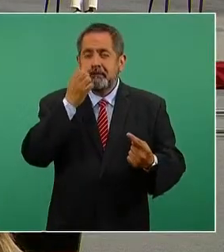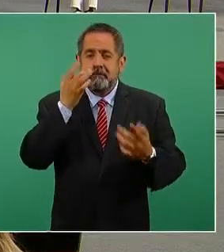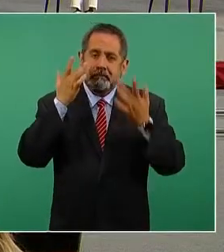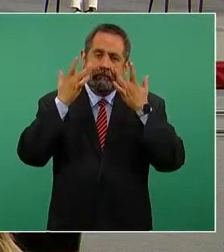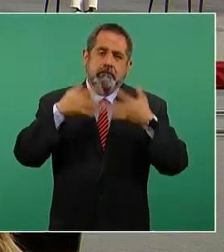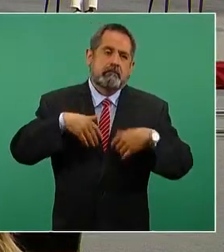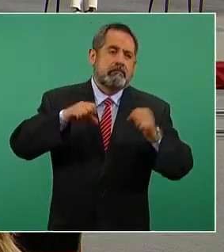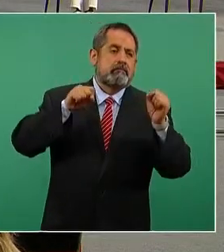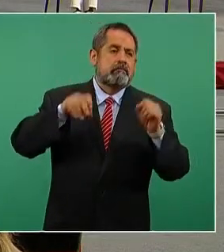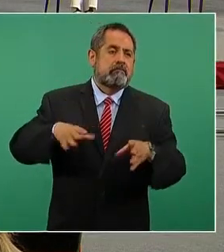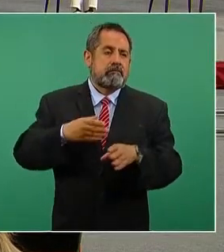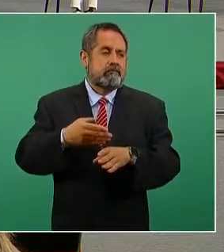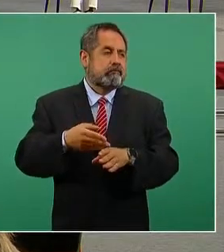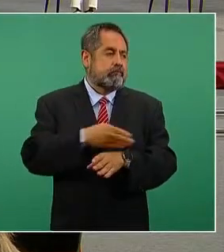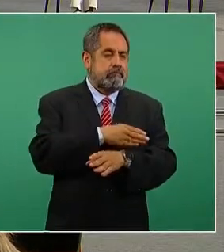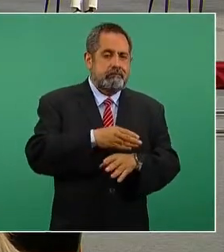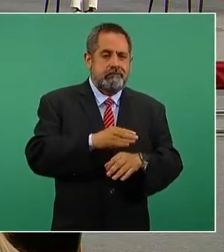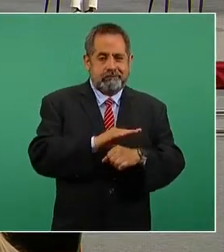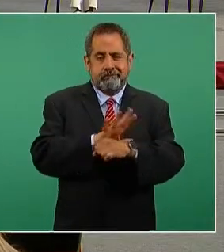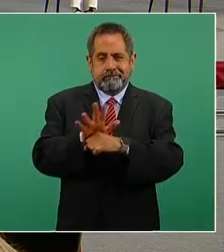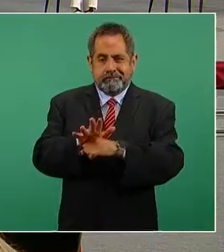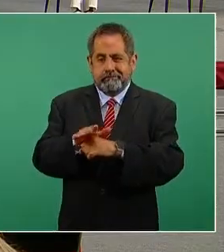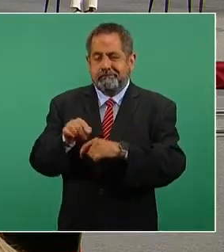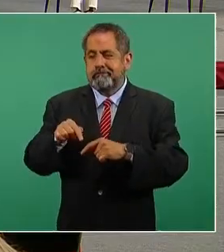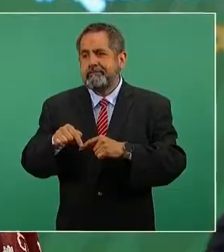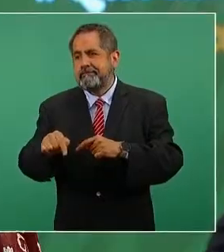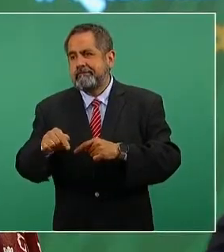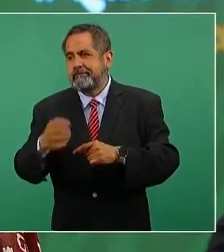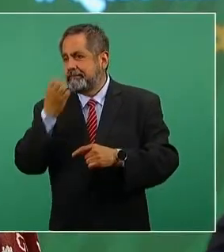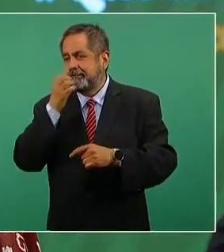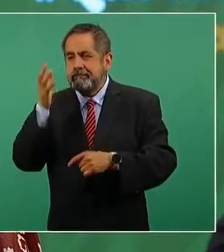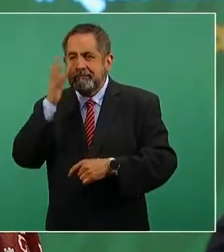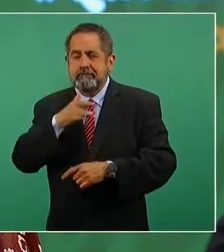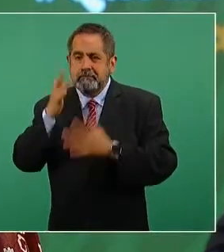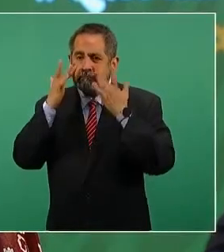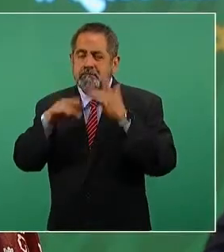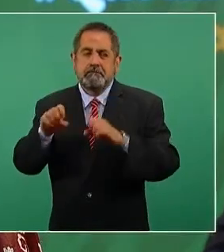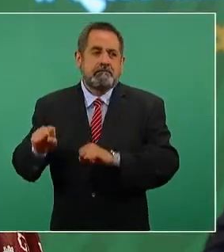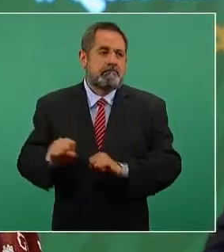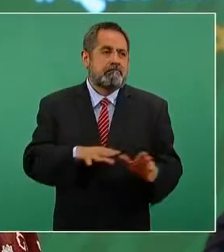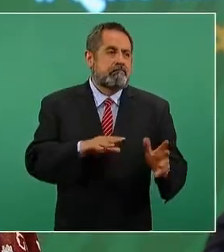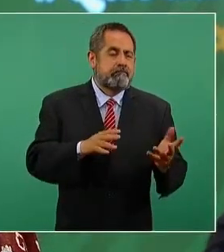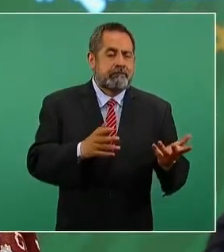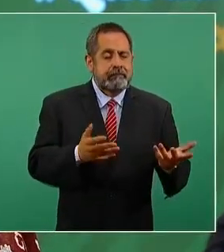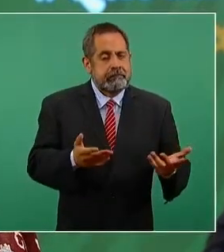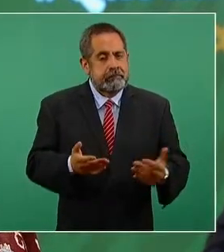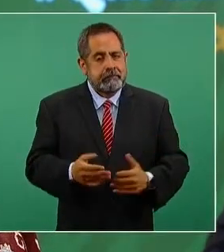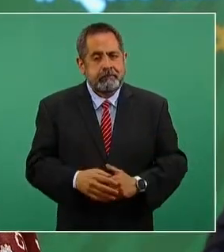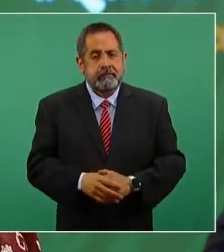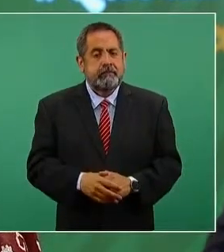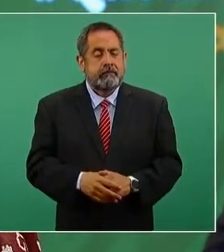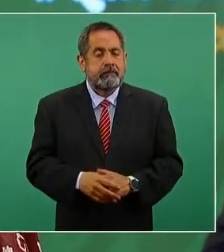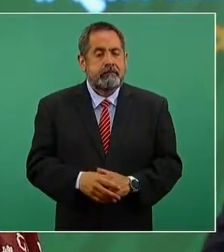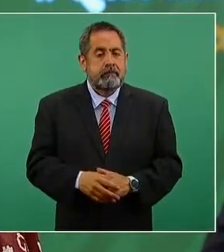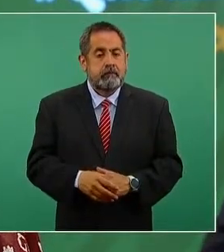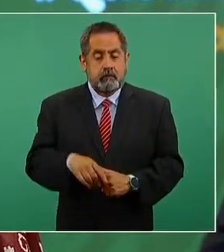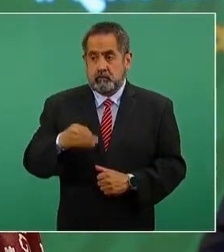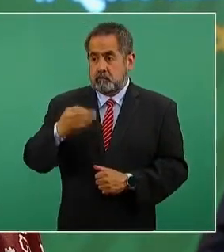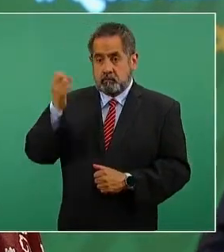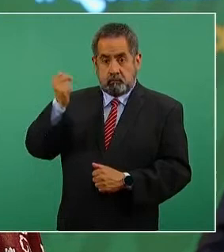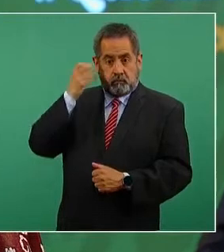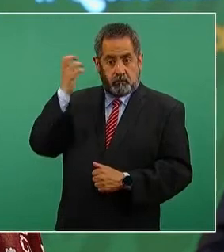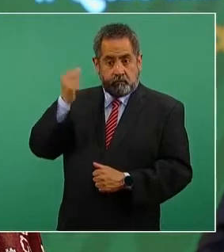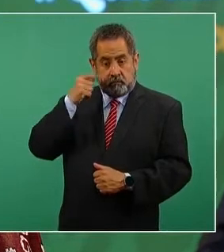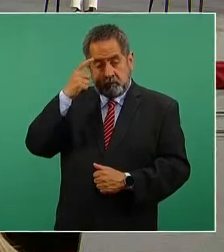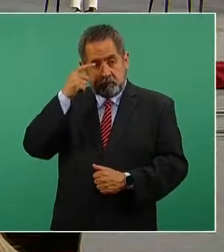escuela después de esta pandemia. The generation equality offers a critical opportunity to confront El foro this Generación crisis,